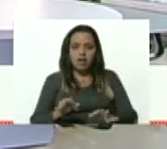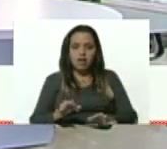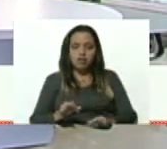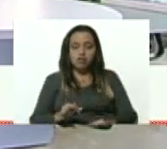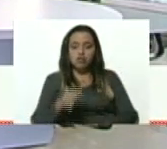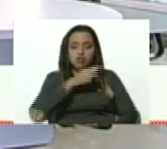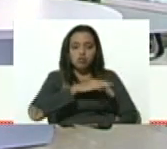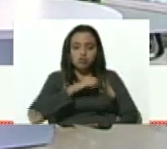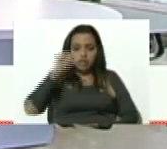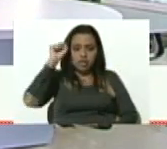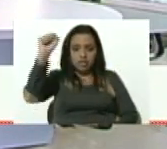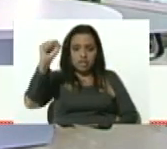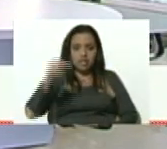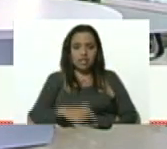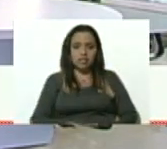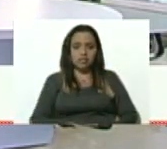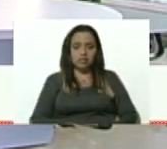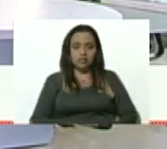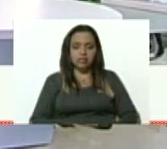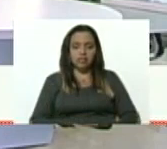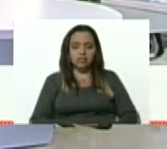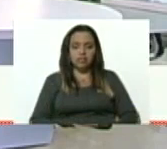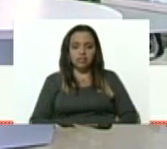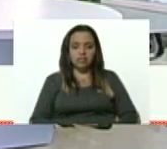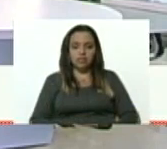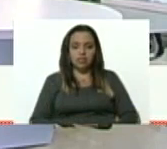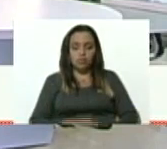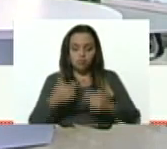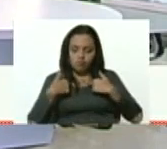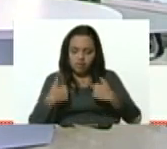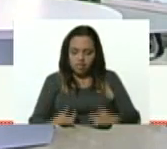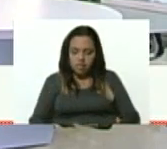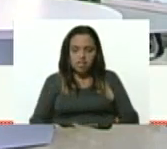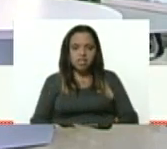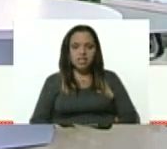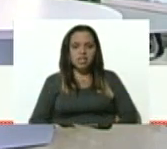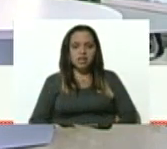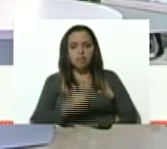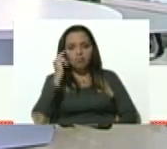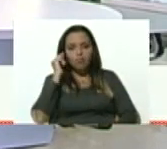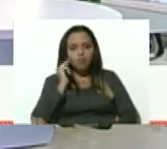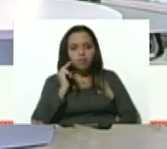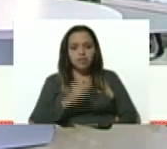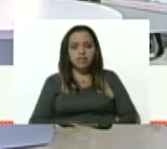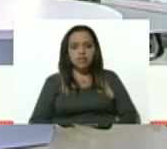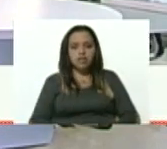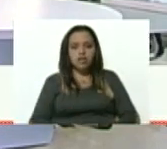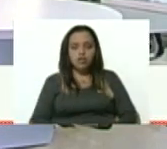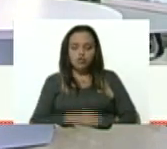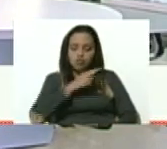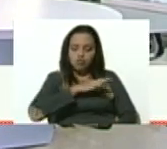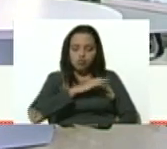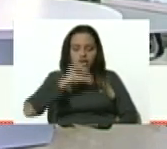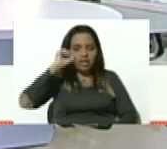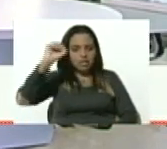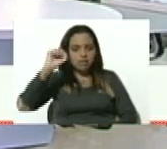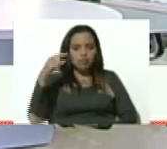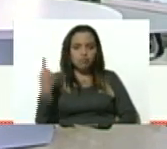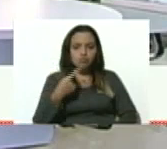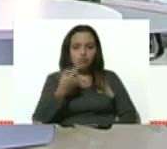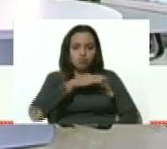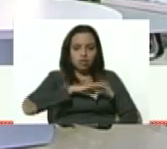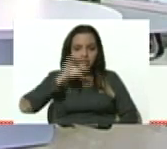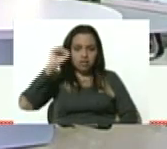cristiano, bajo el modelo cristiano, humanista, bolivariano, del socialismo. Solo el socialismo